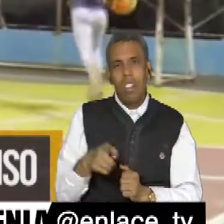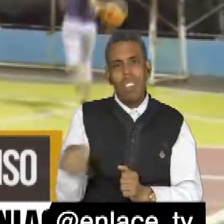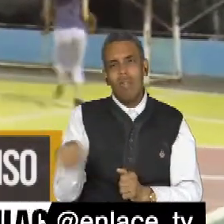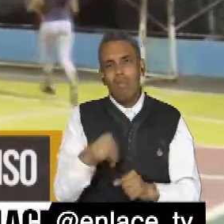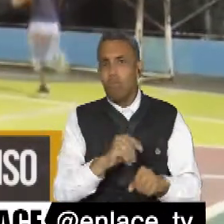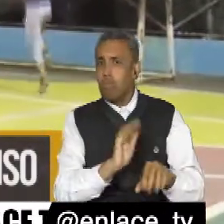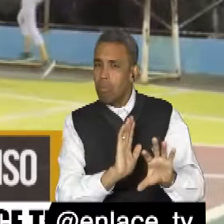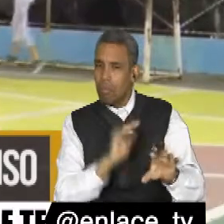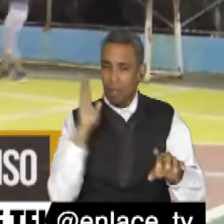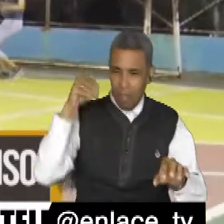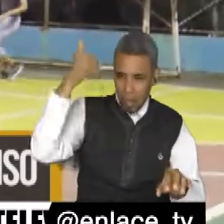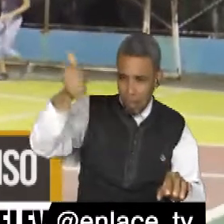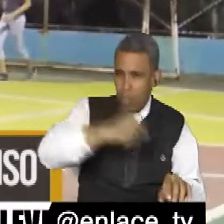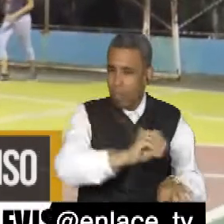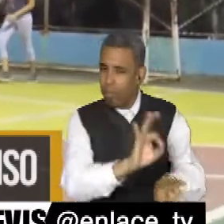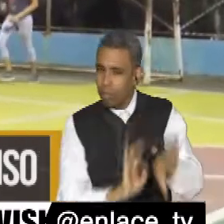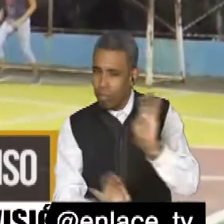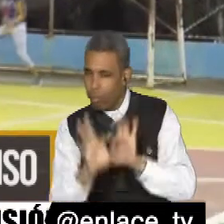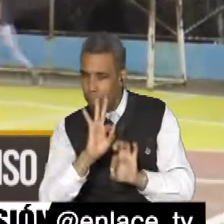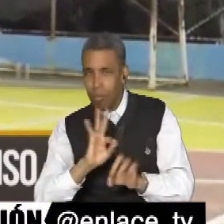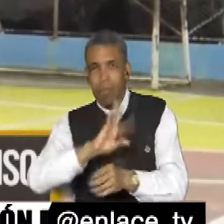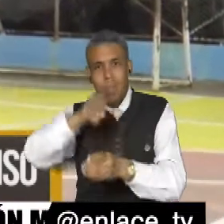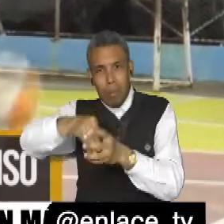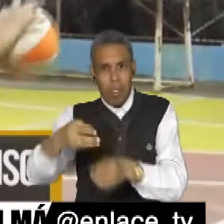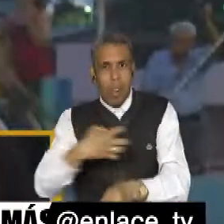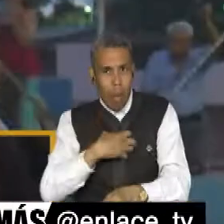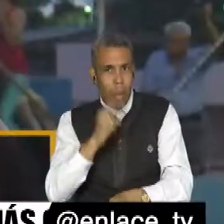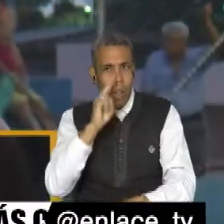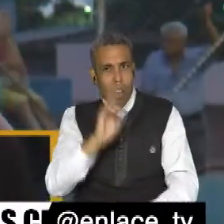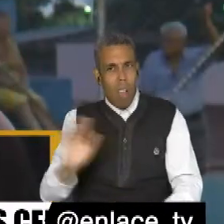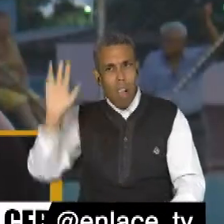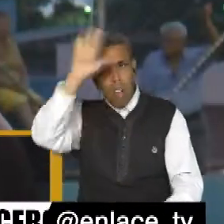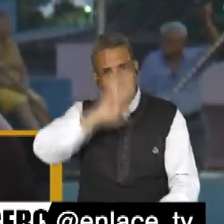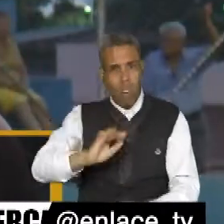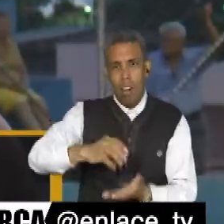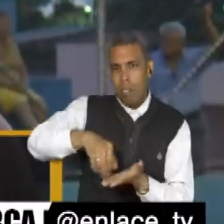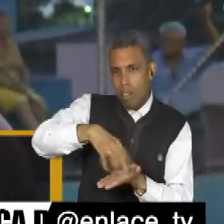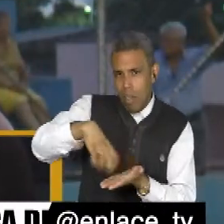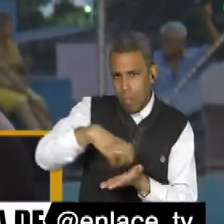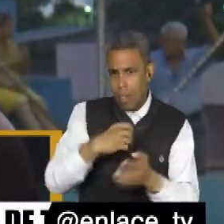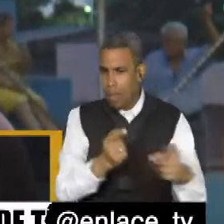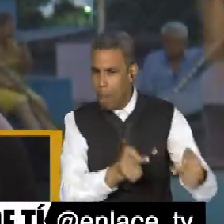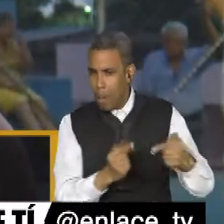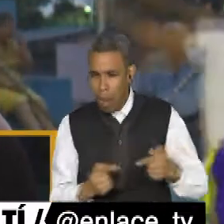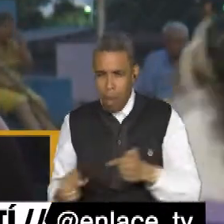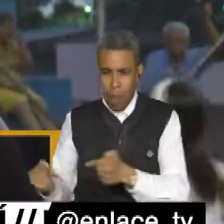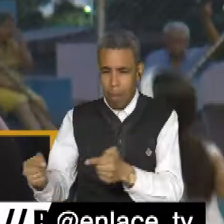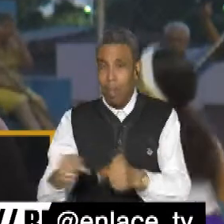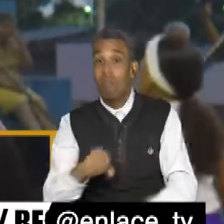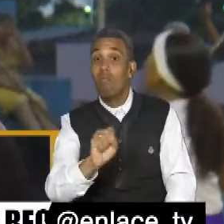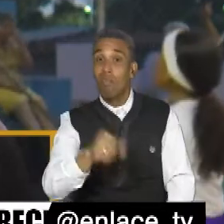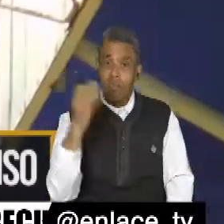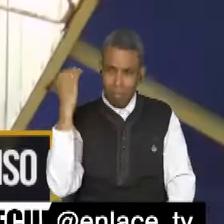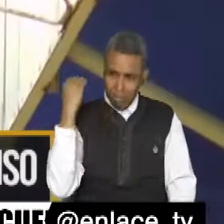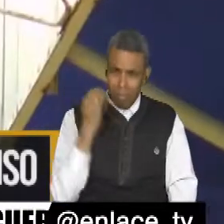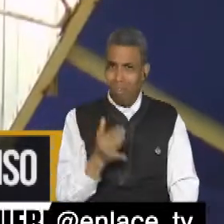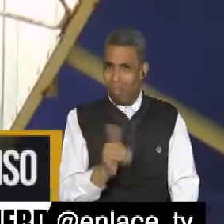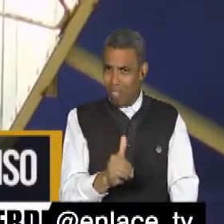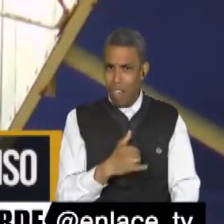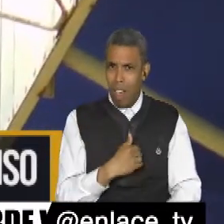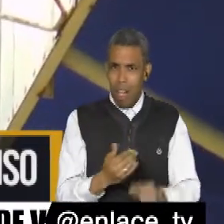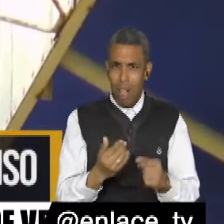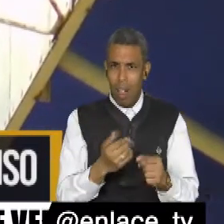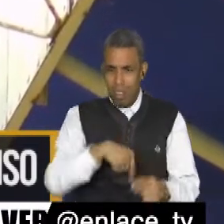otras escuelas en torneos departamentales y nacionales. Hemos participado e incluso hemos quedado campeones de finalistas. Han